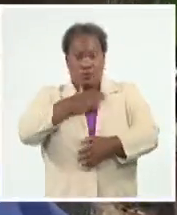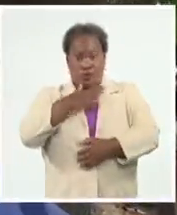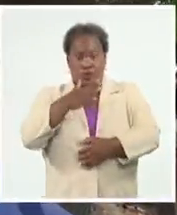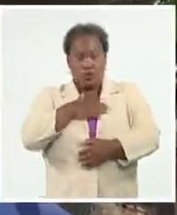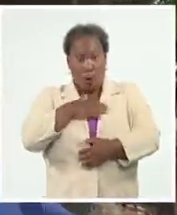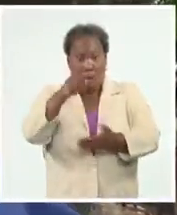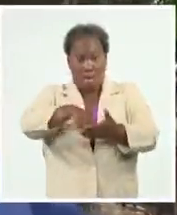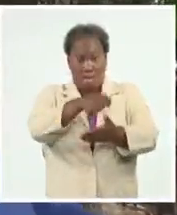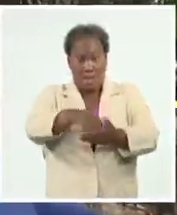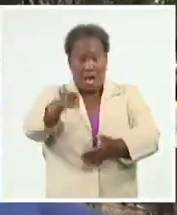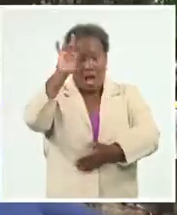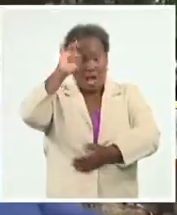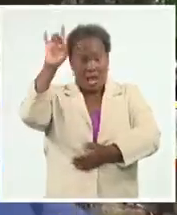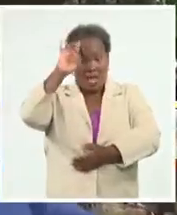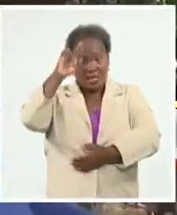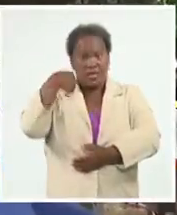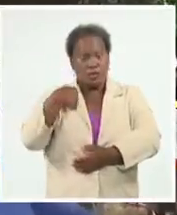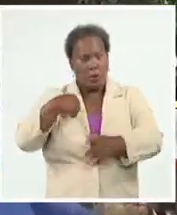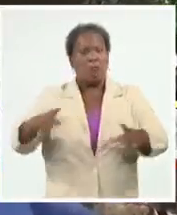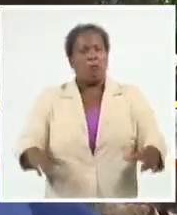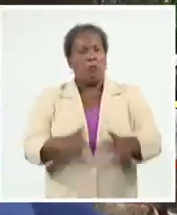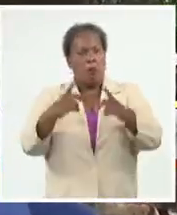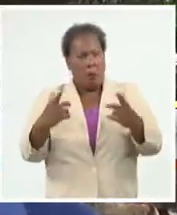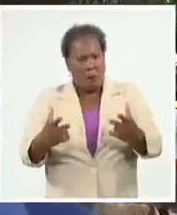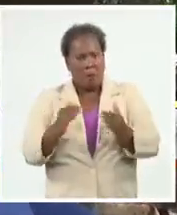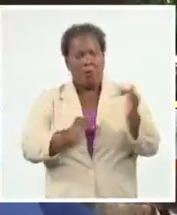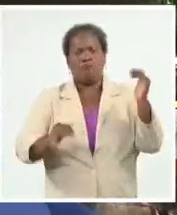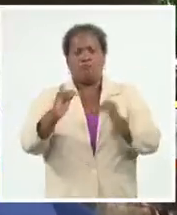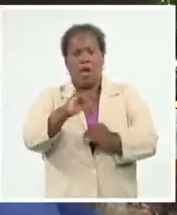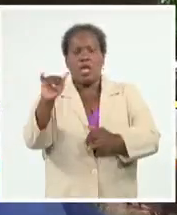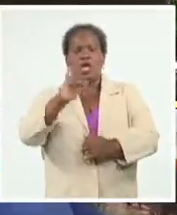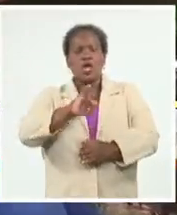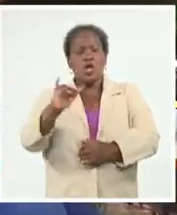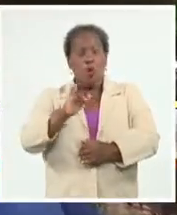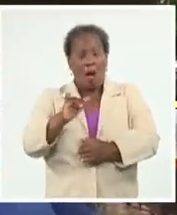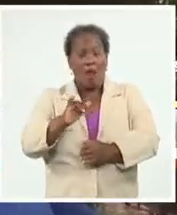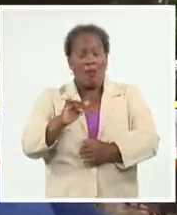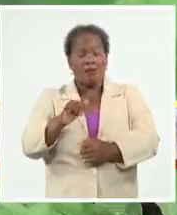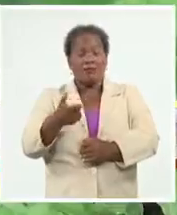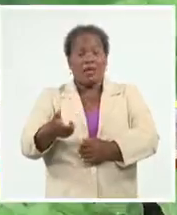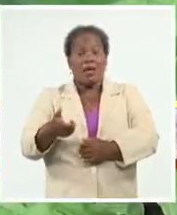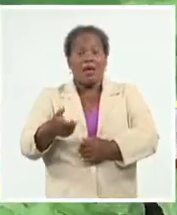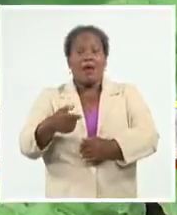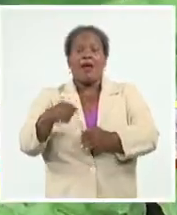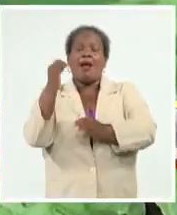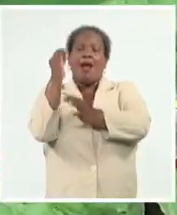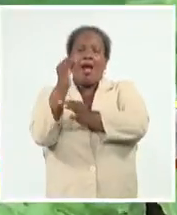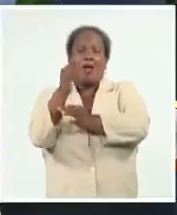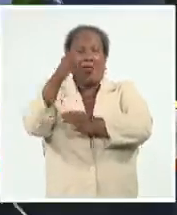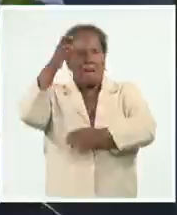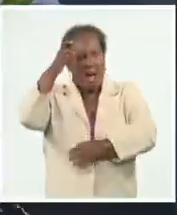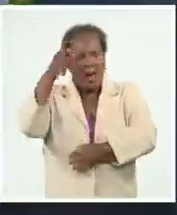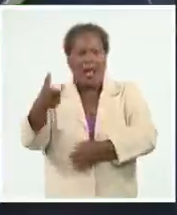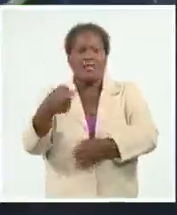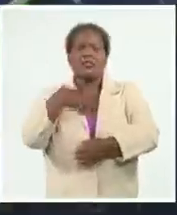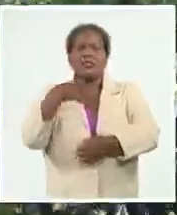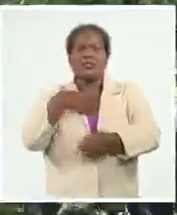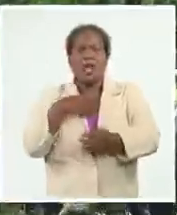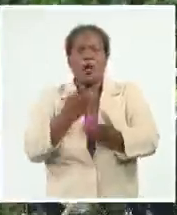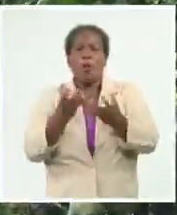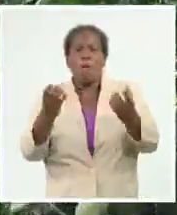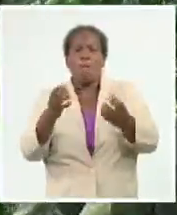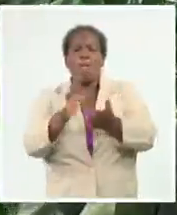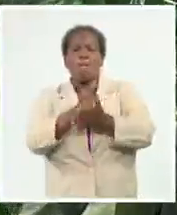leche, lo sobrecumplo, cumplo con mi plan de leche de carne de vaca y toda la siembra que tengo. Tengo melón, calabaza, maíz y